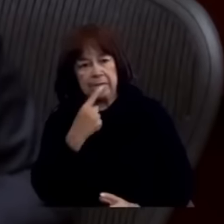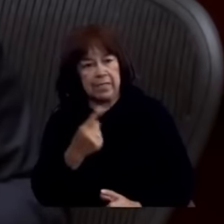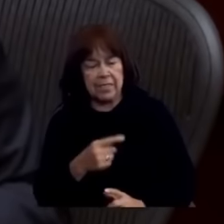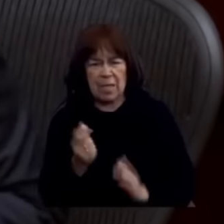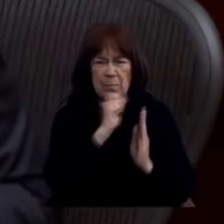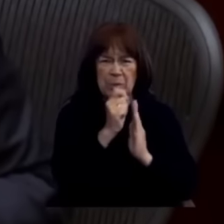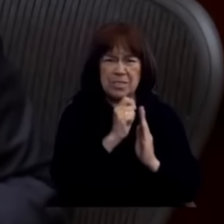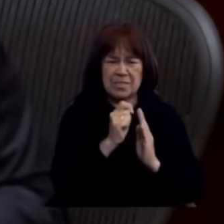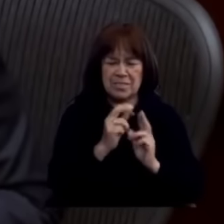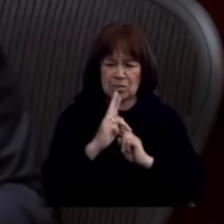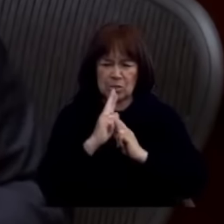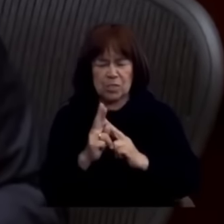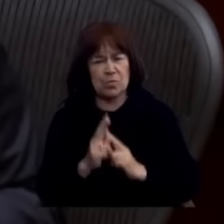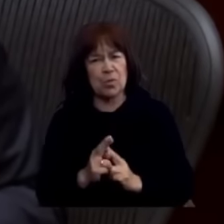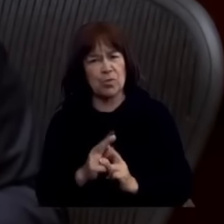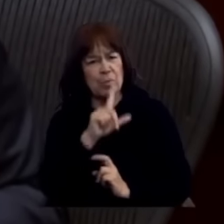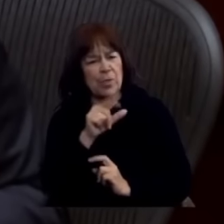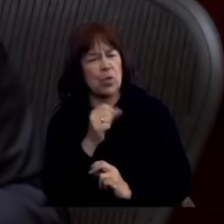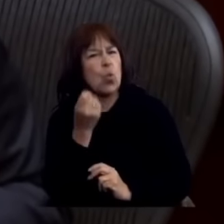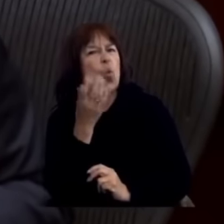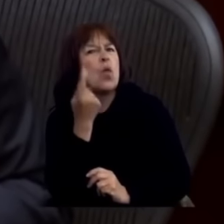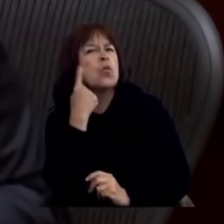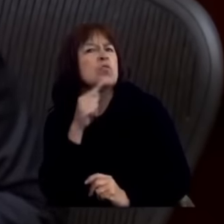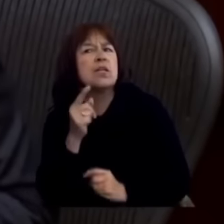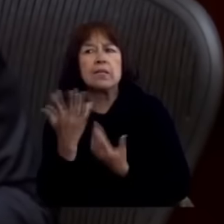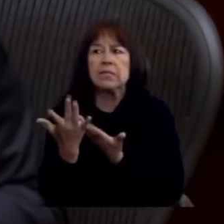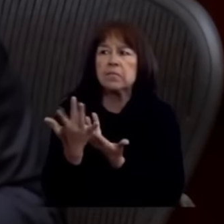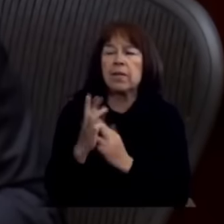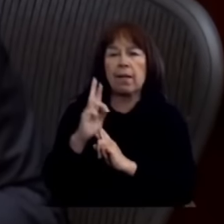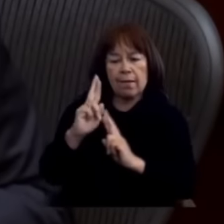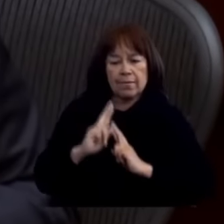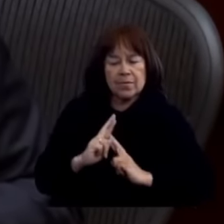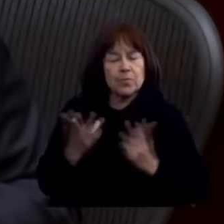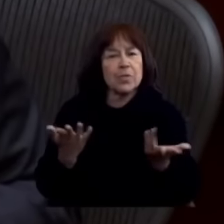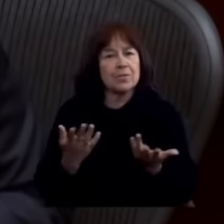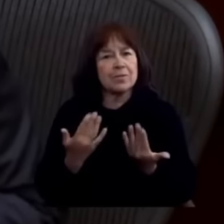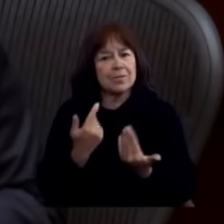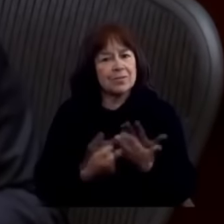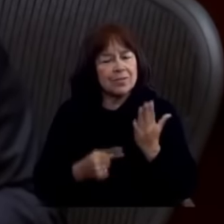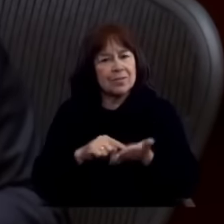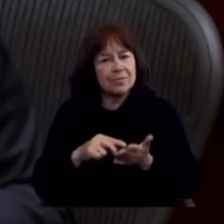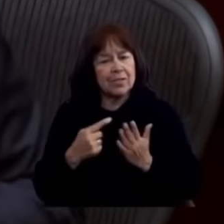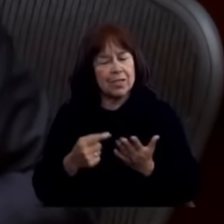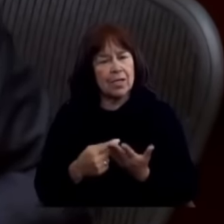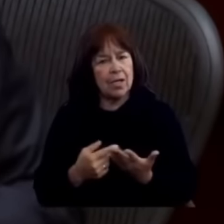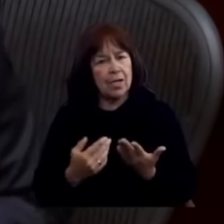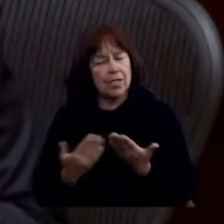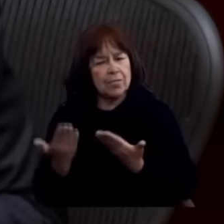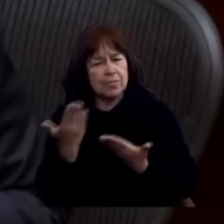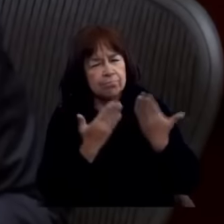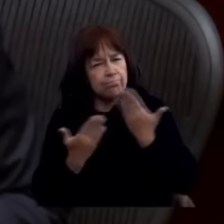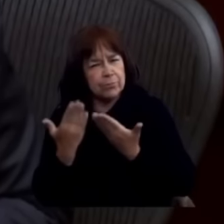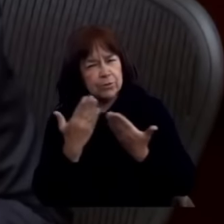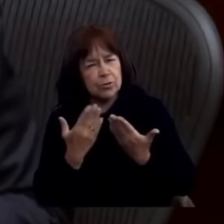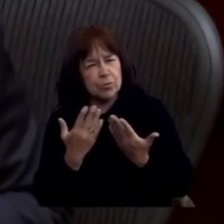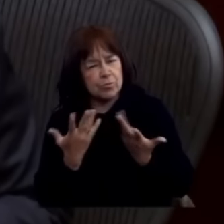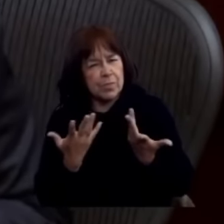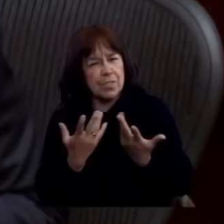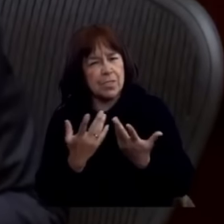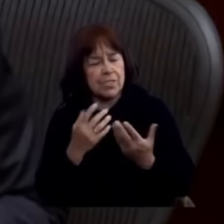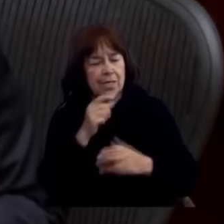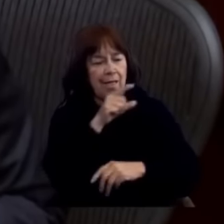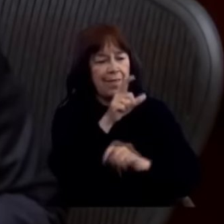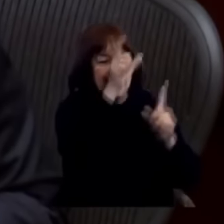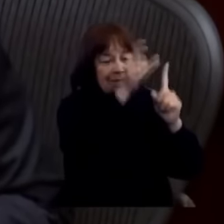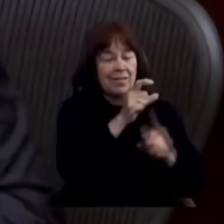por escrito responde. ¿Cuántos días hay que esperar las respuestas? Eso lo único que demuestra es que si hay sospechas, hay sospechas desde la actuación de él, de la Cancillería y